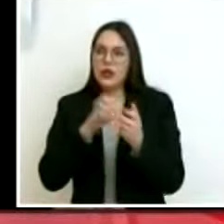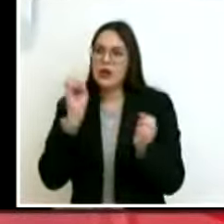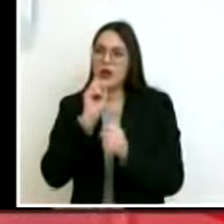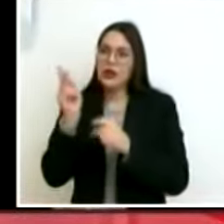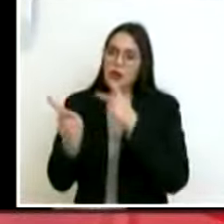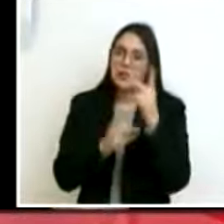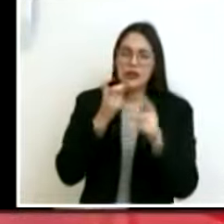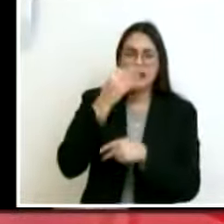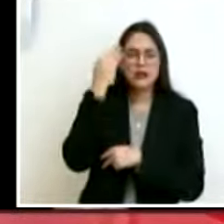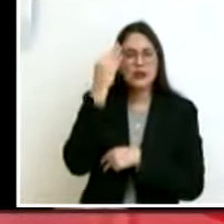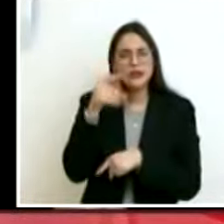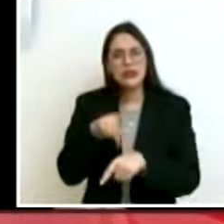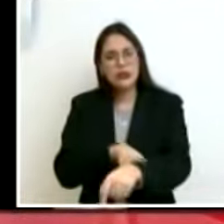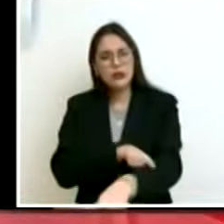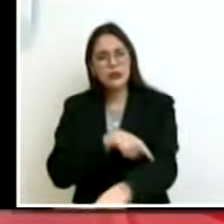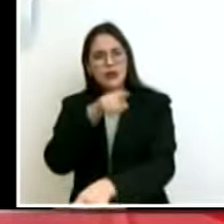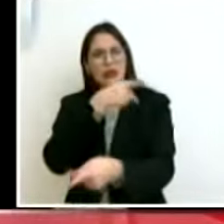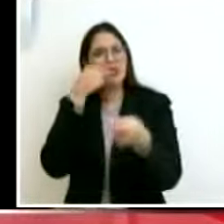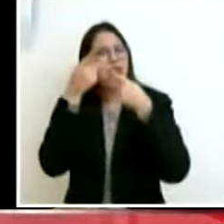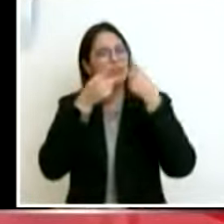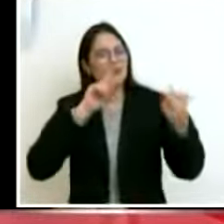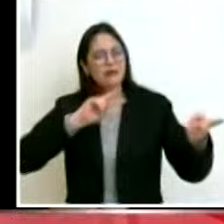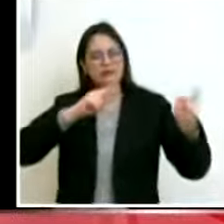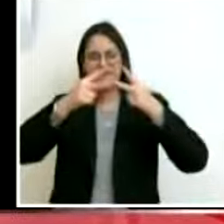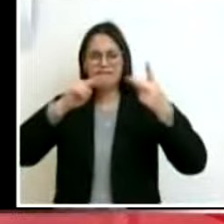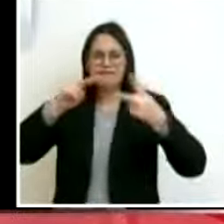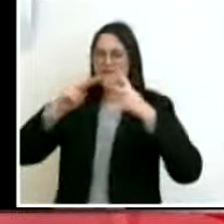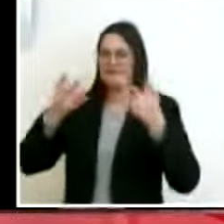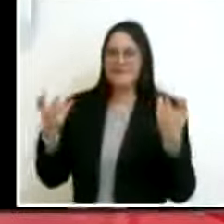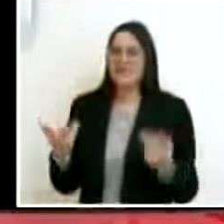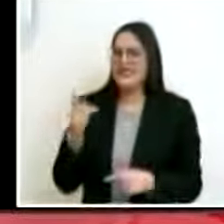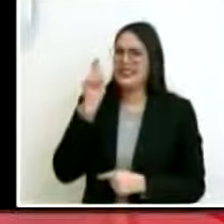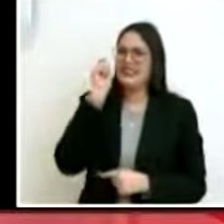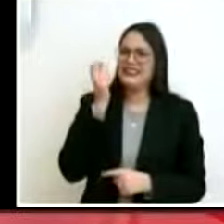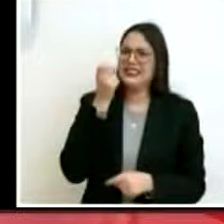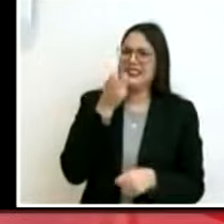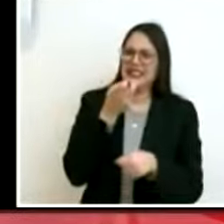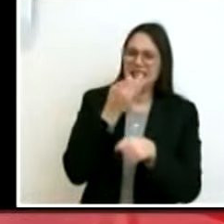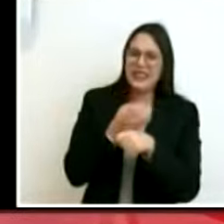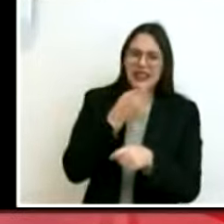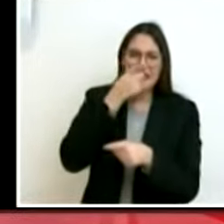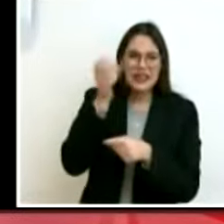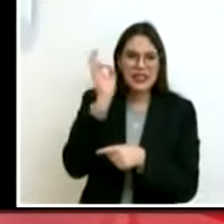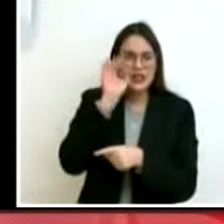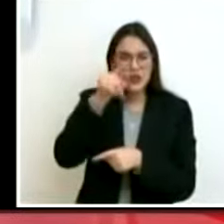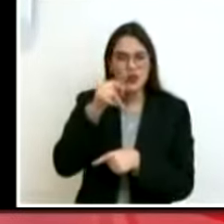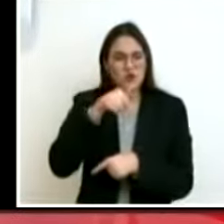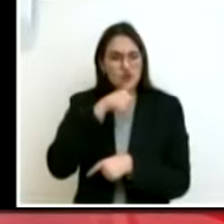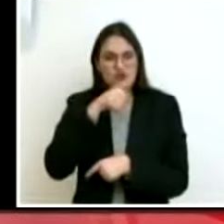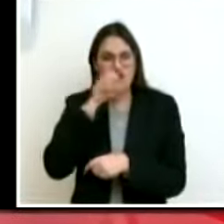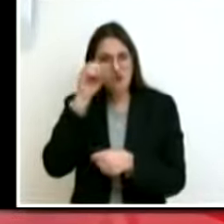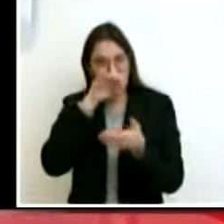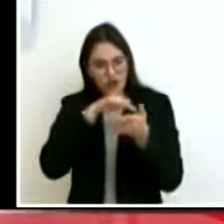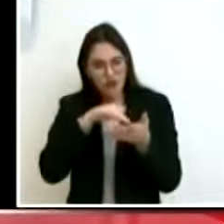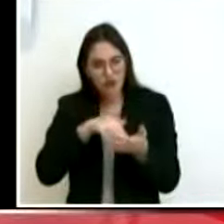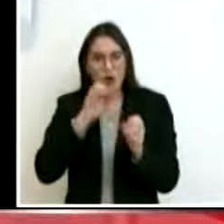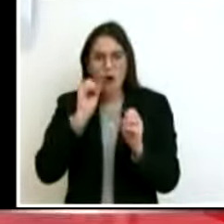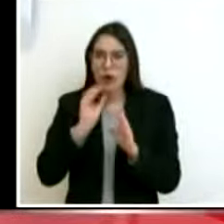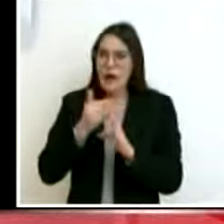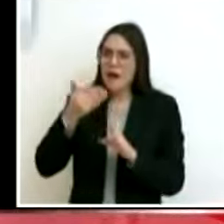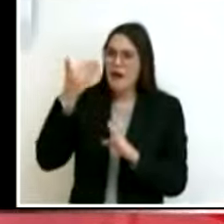dicen todo al revés. No sé de qué se trata, no sé si o no la han leído, o si la